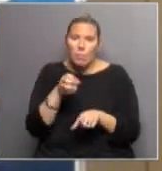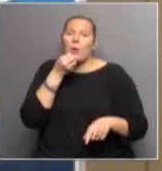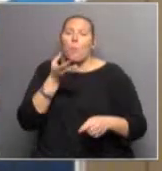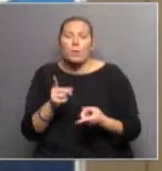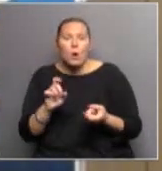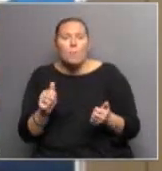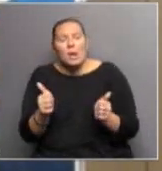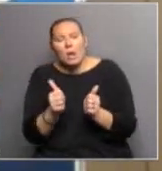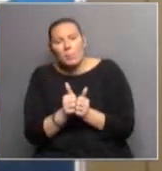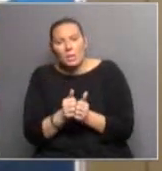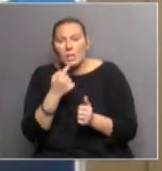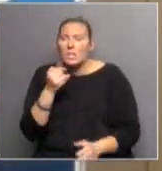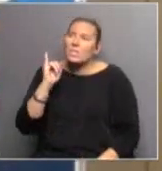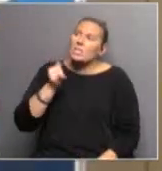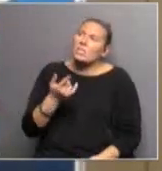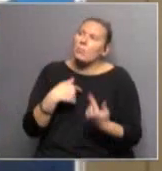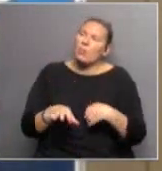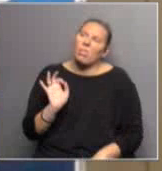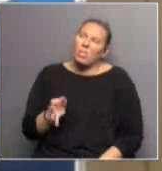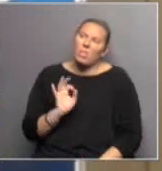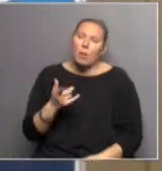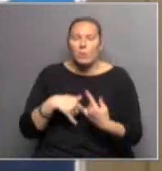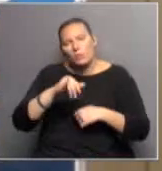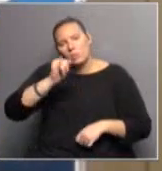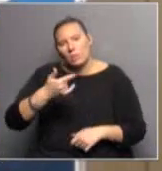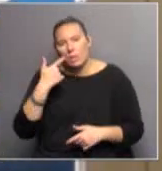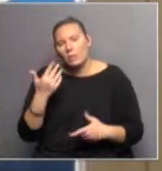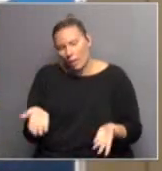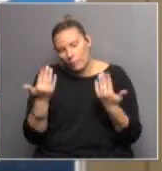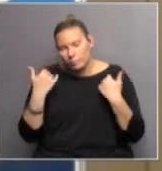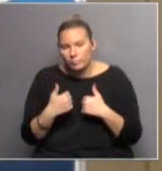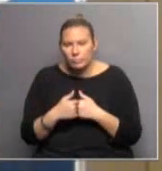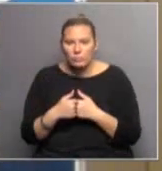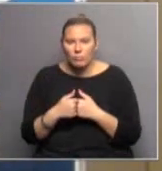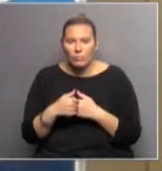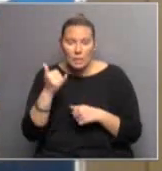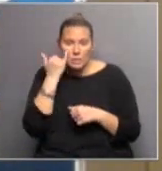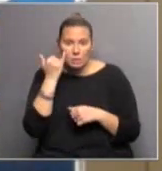pareja, y ella le dice, bueno, sí, no tengo ganas, pero bueno, sí, dale, vamos a tener sexo,